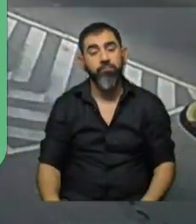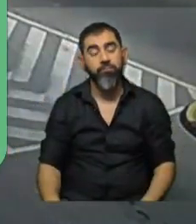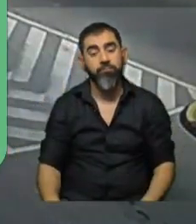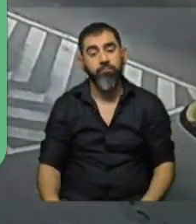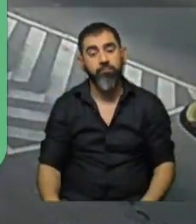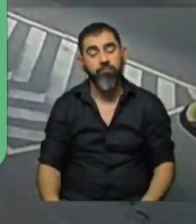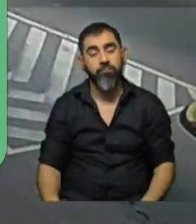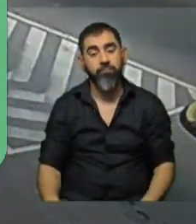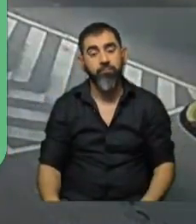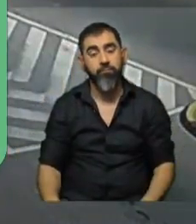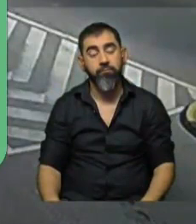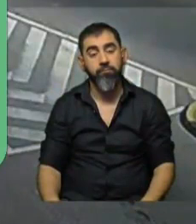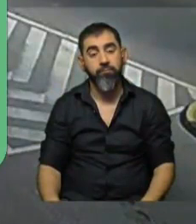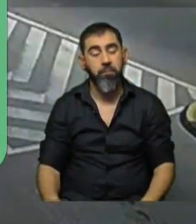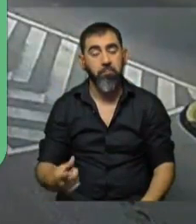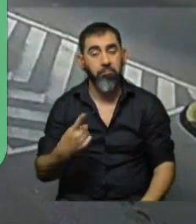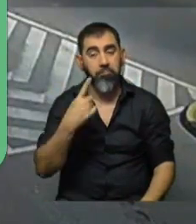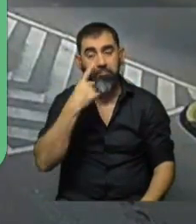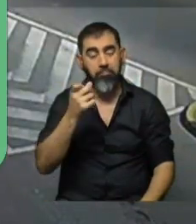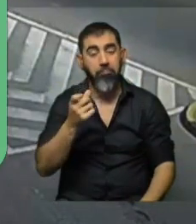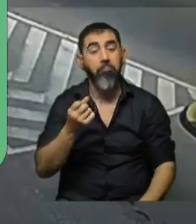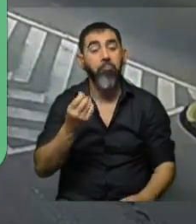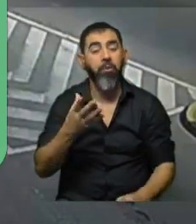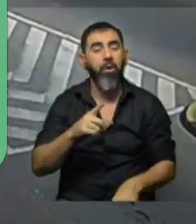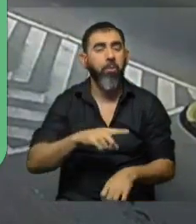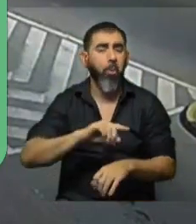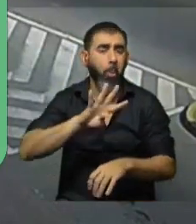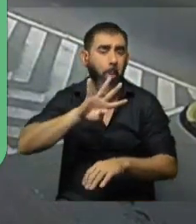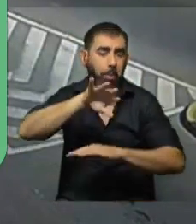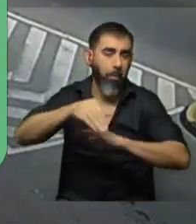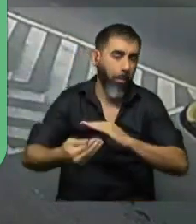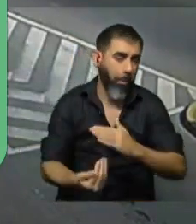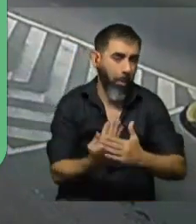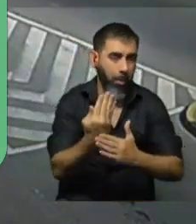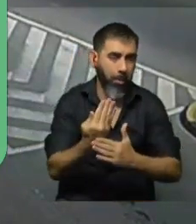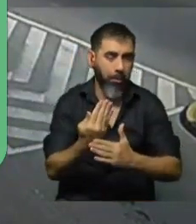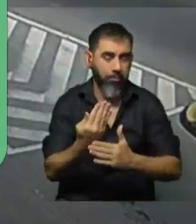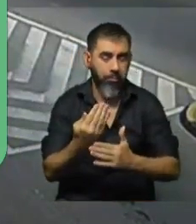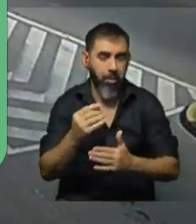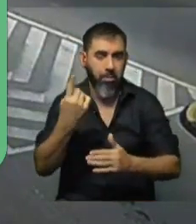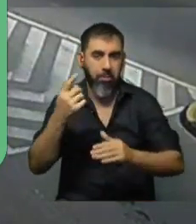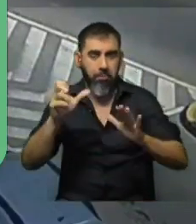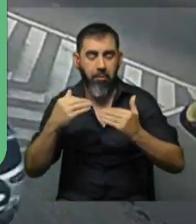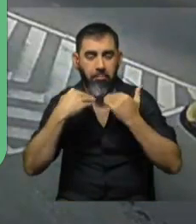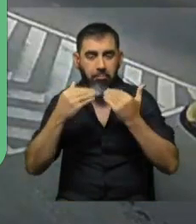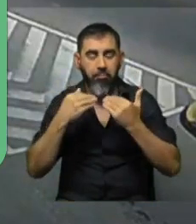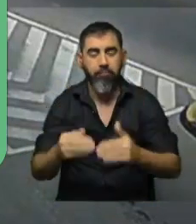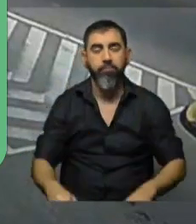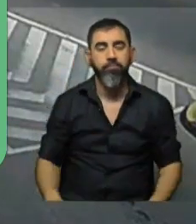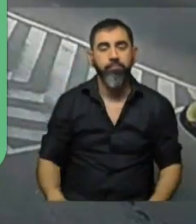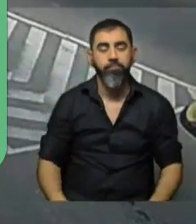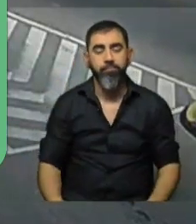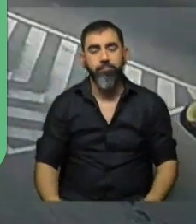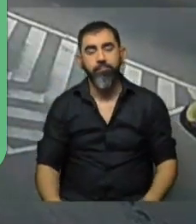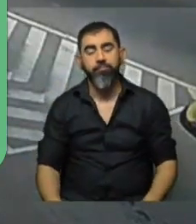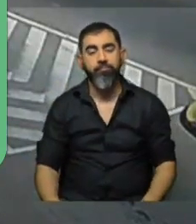que estamos acá o que estamos viendo ni nos enteramos porque debe haber sido que ahora a las 4 de la mañana. Sí, sí. Bueno, yo casi claro. Me enteré. No te hagas